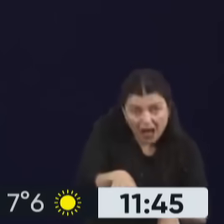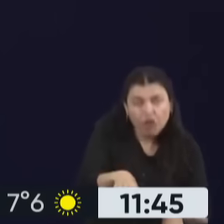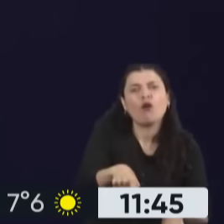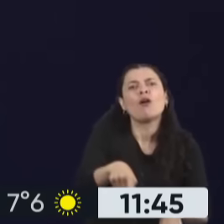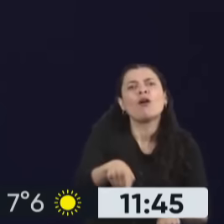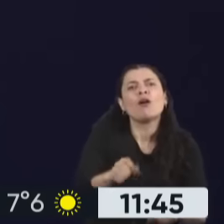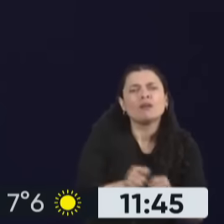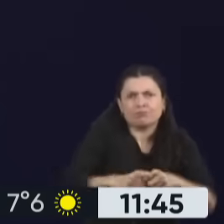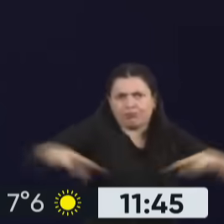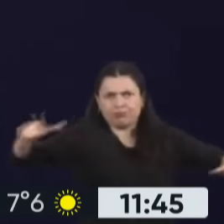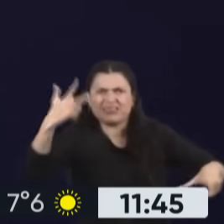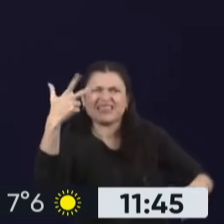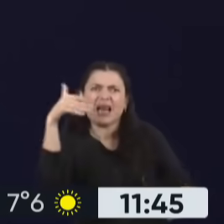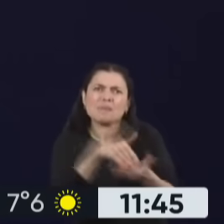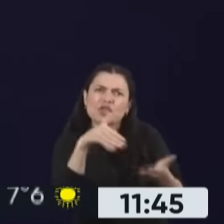sea, tuvo un aumento del